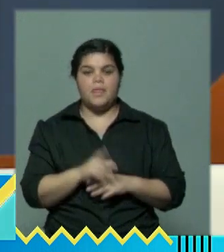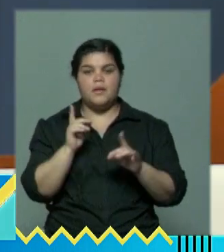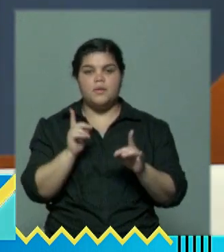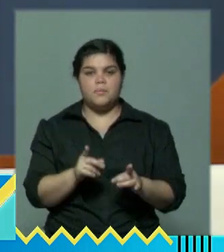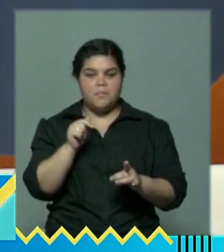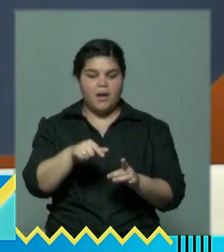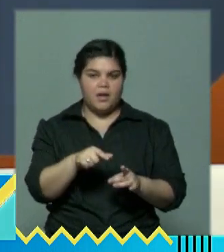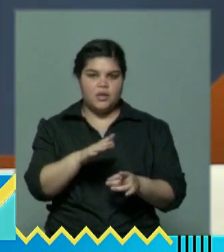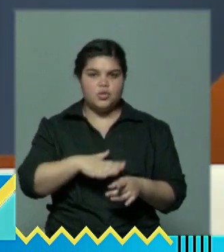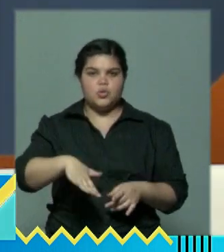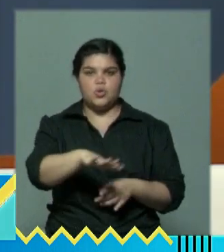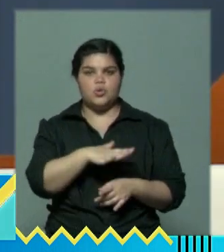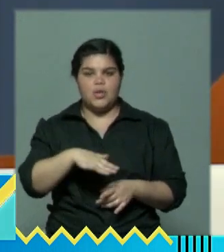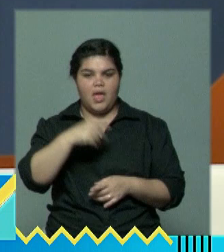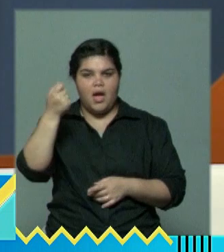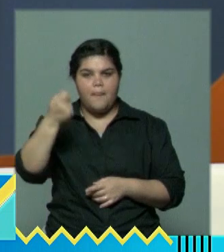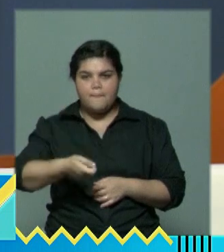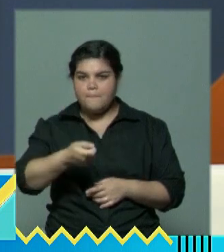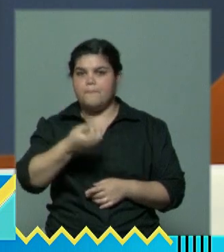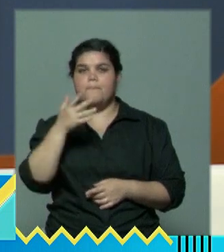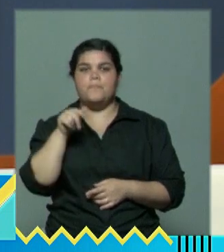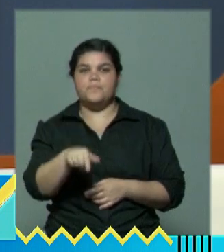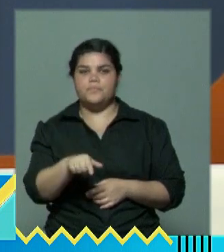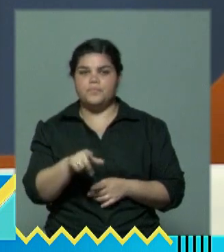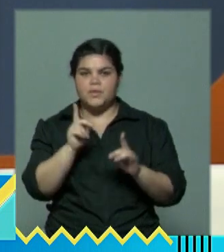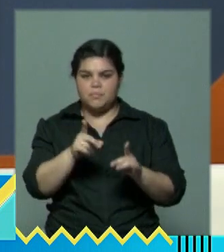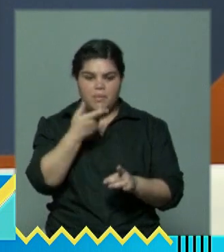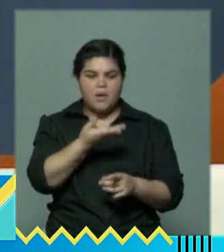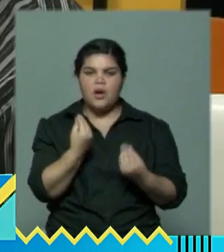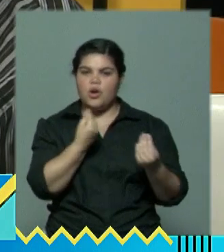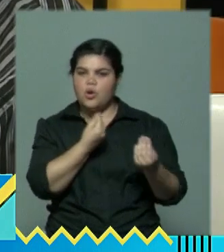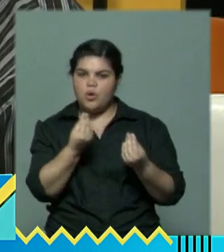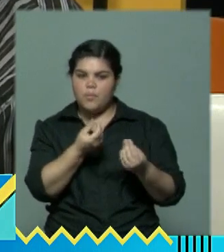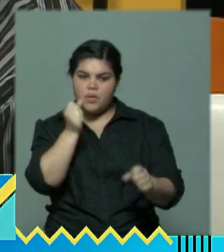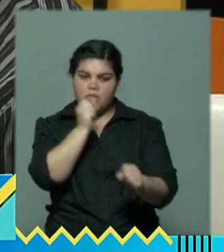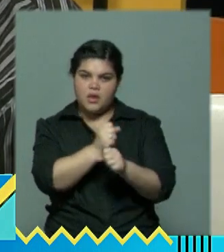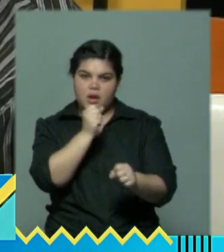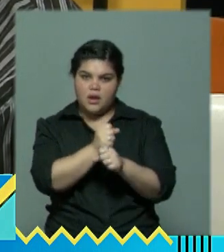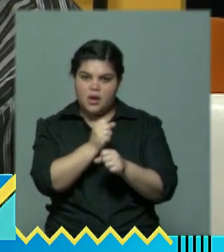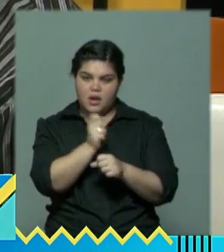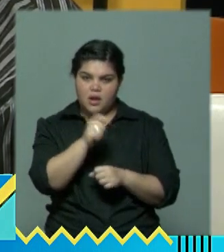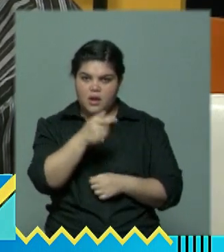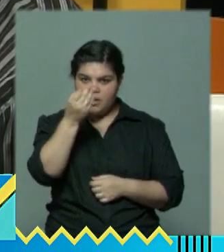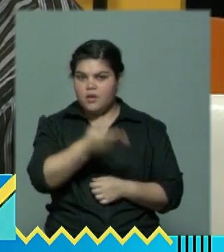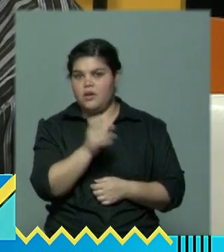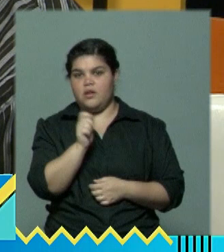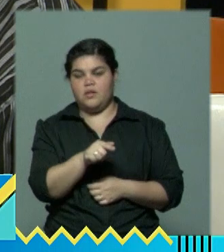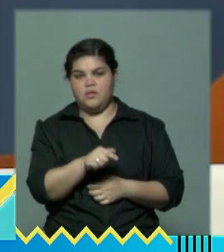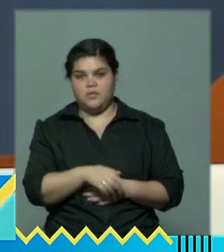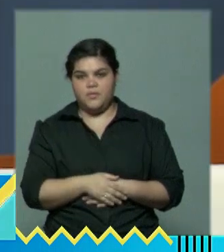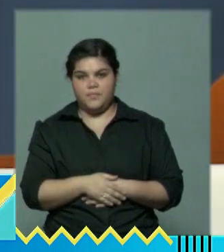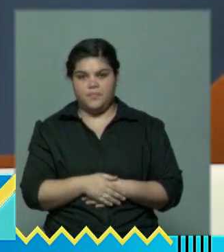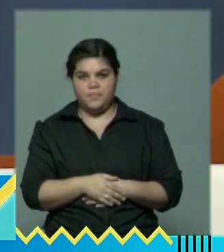sociales. Digo, las cargas sociales que deberías haber pagado porque vos tuviste un trabajador trabajando, digo, y como dije recién, las cargas sociales no es